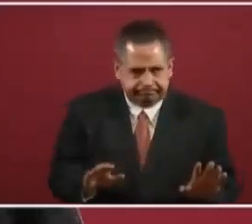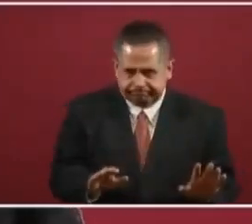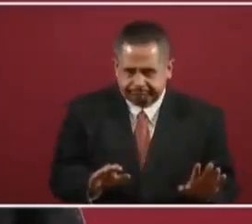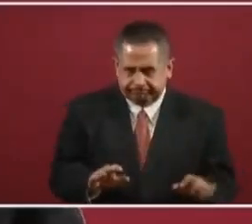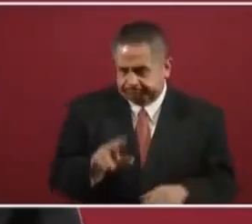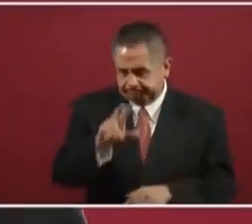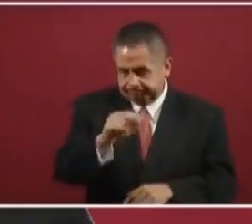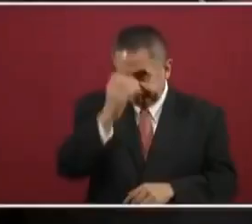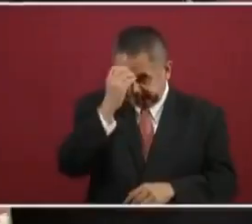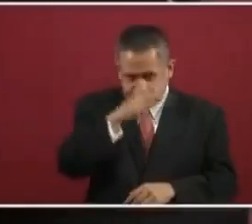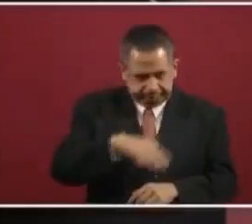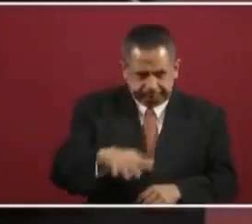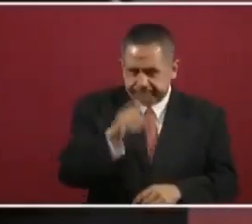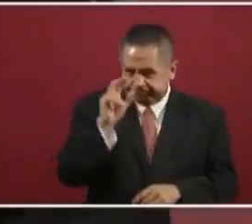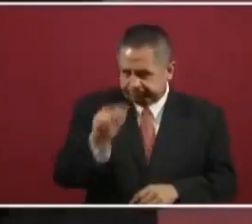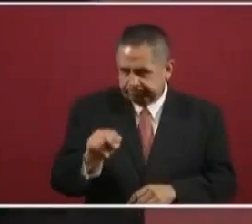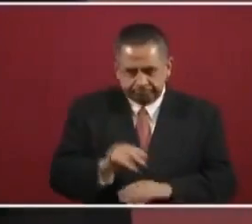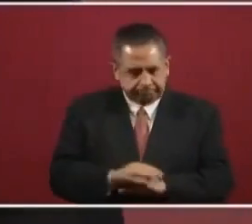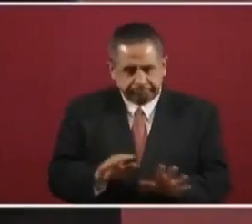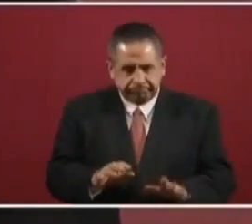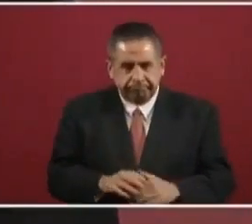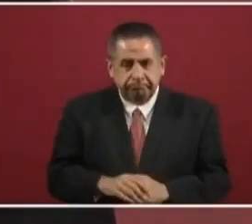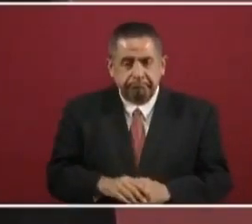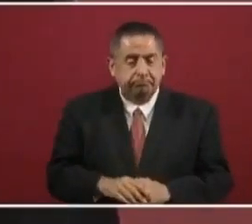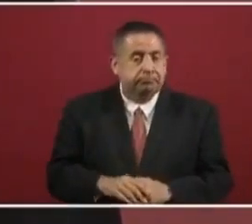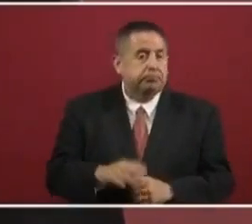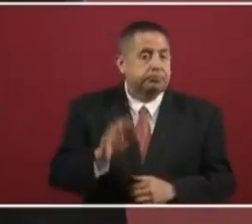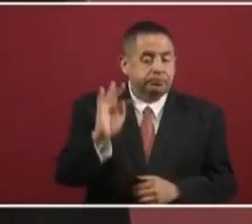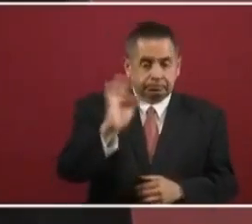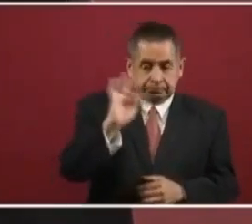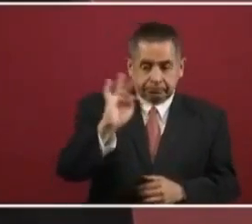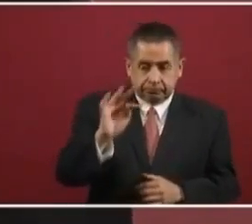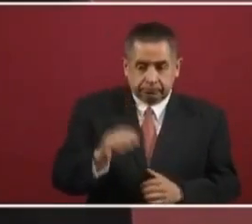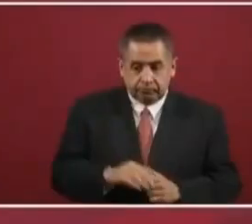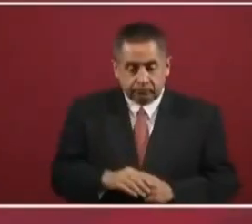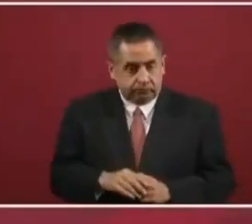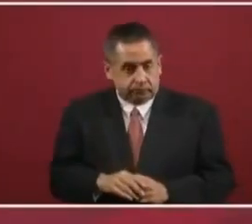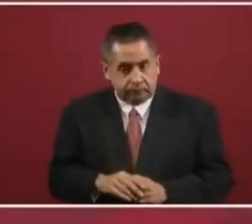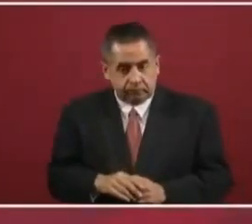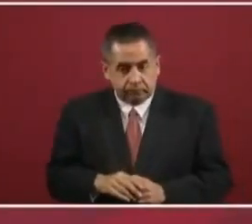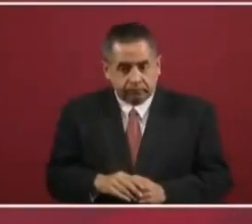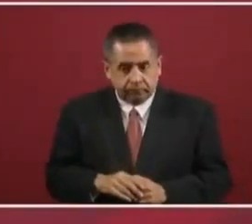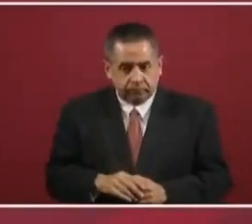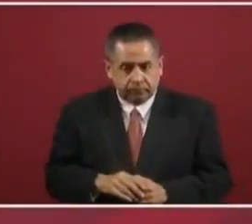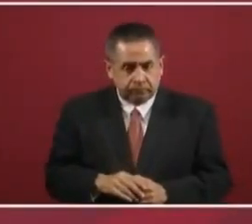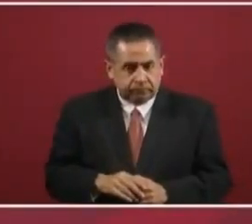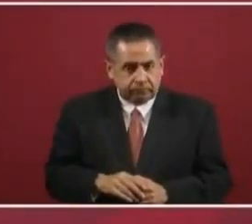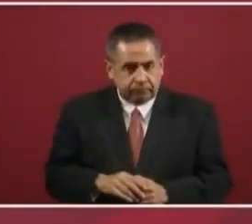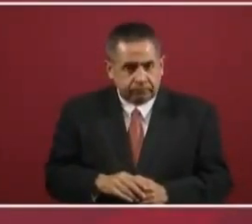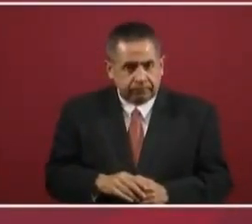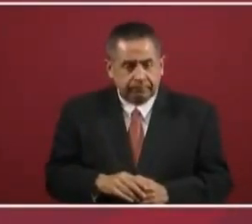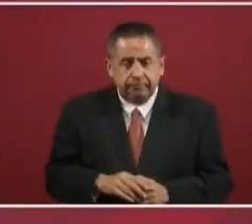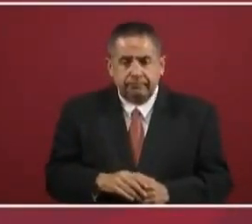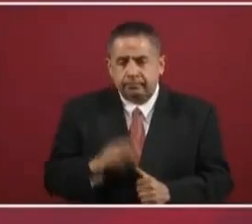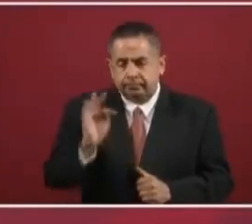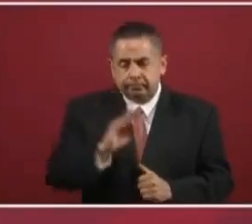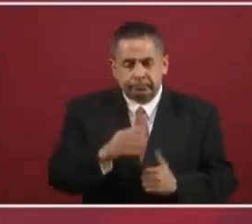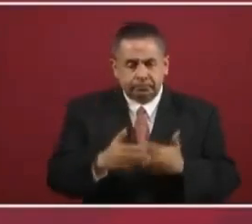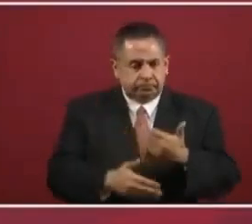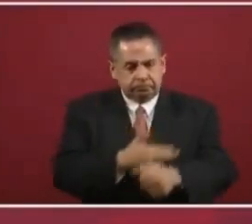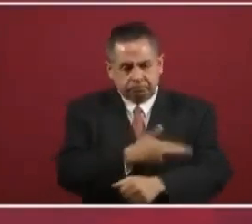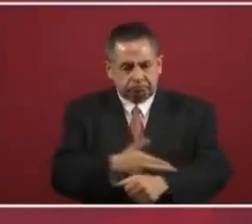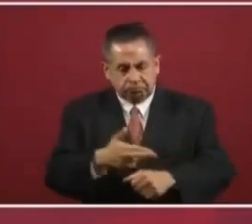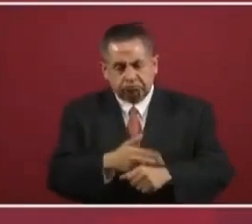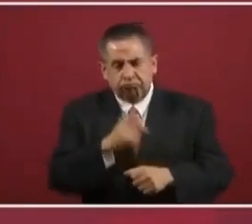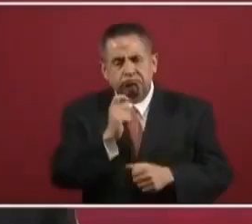nada puede ser que sea un procedimiento